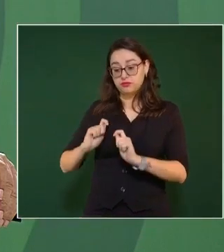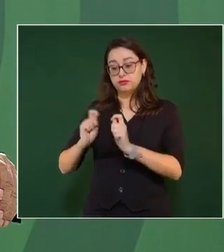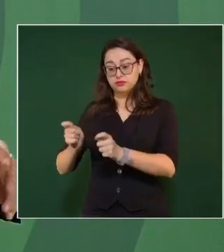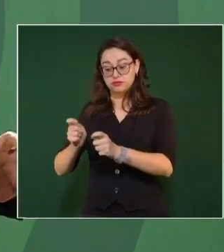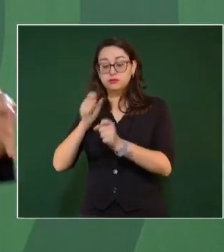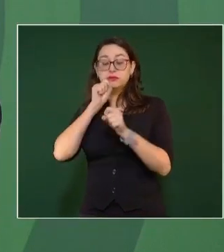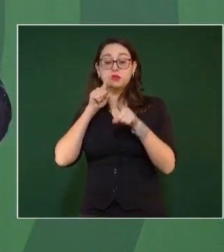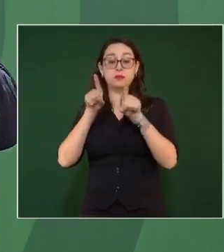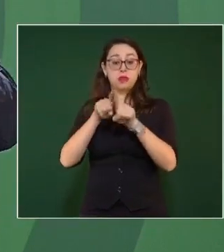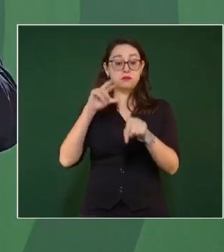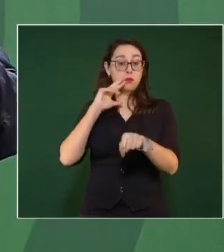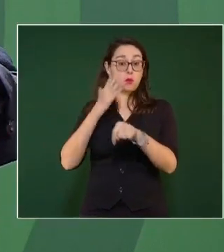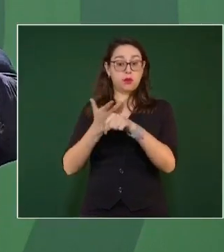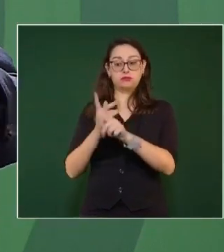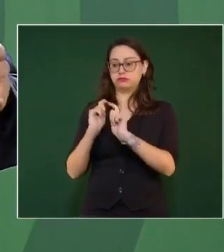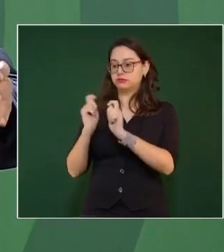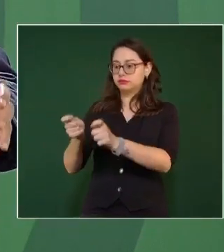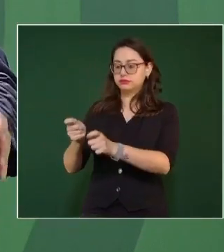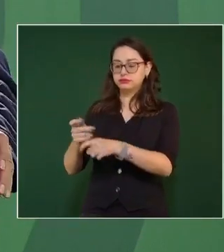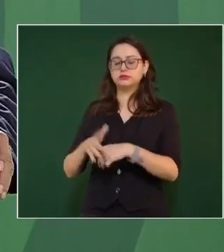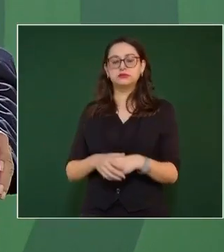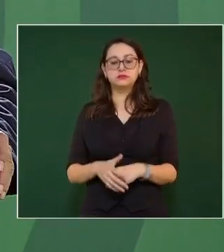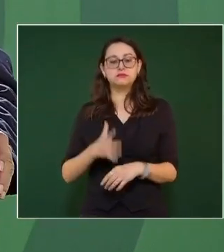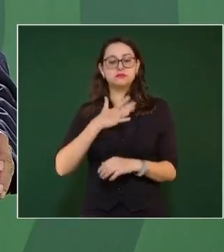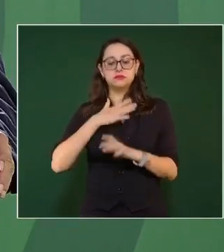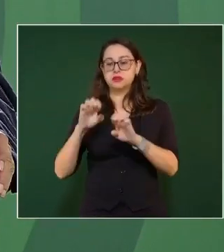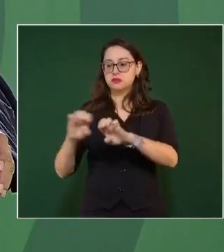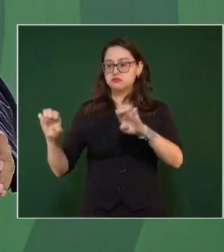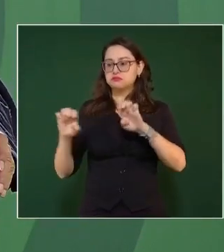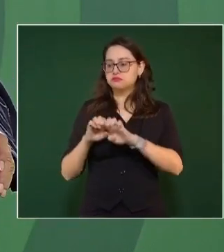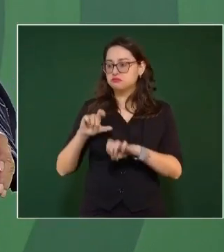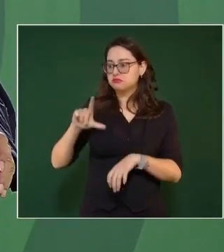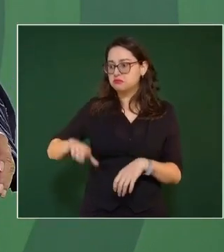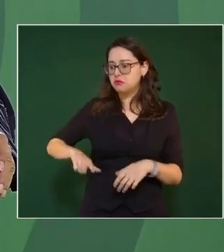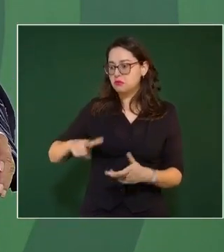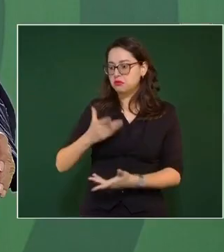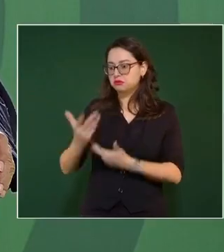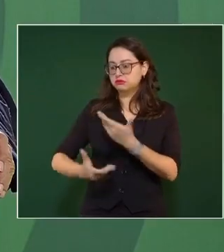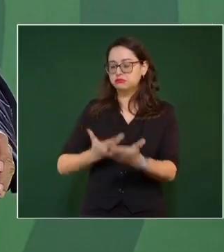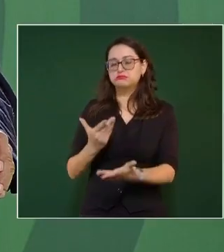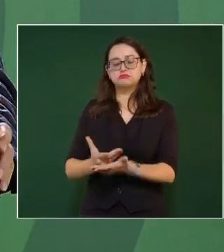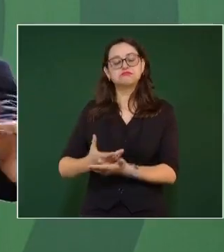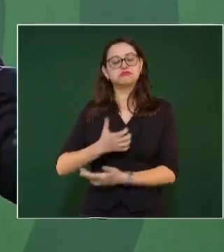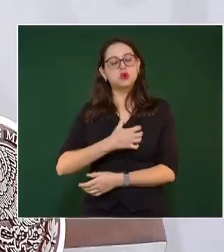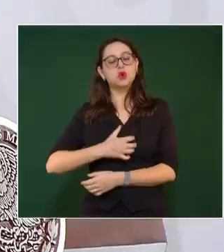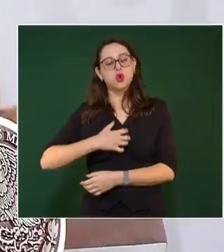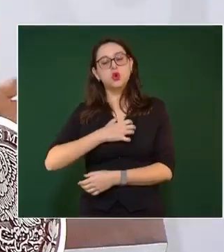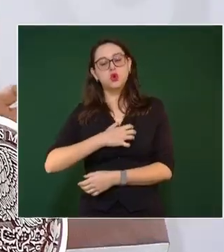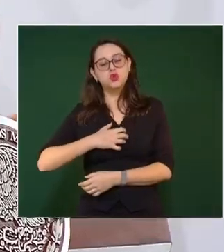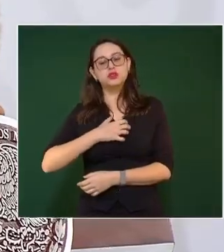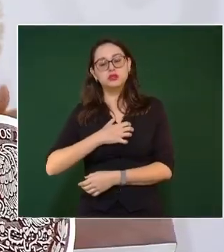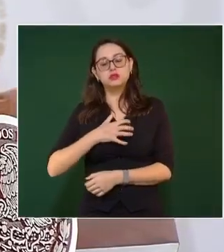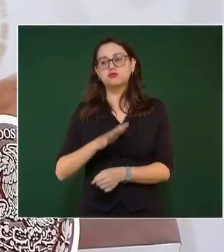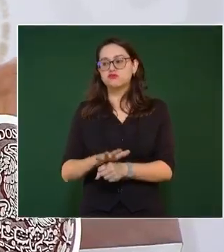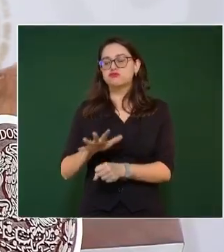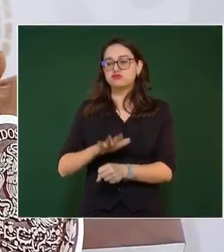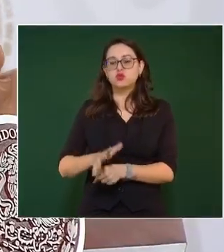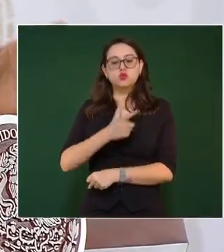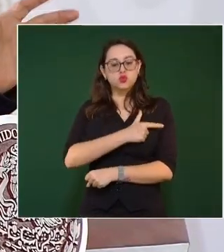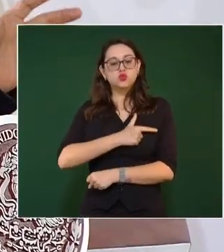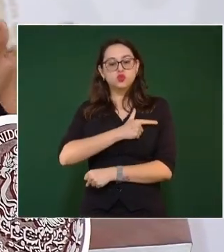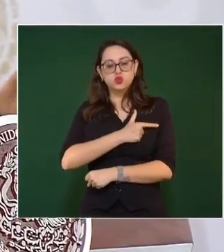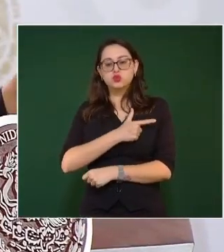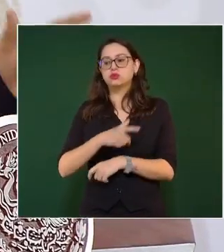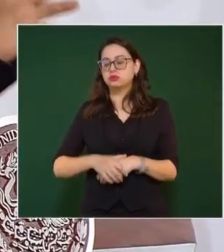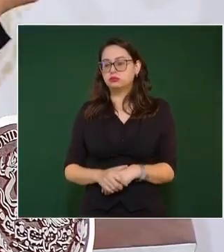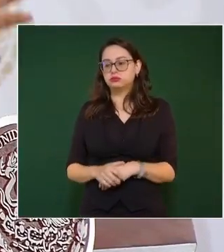contento con el equipo de servidores públicos del gabinete y también del